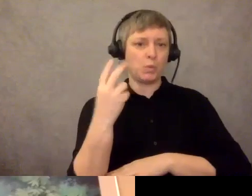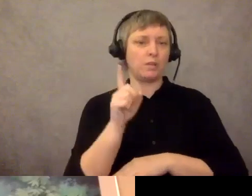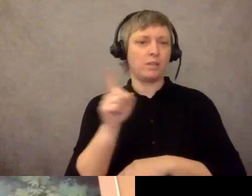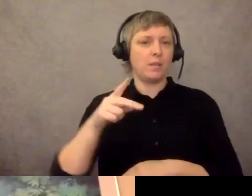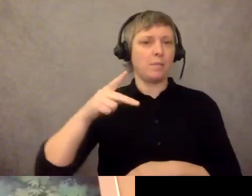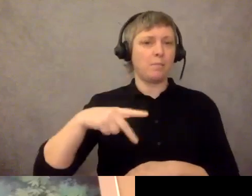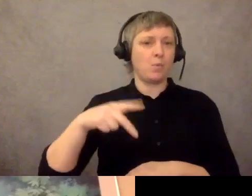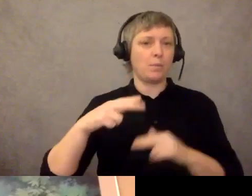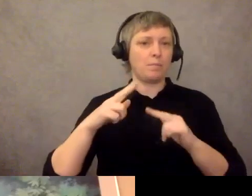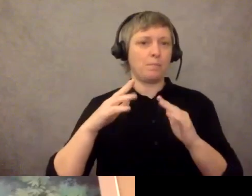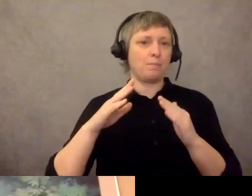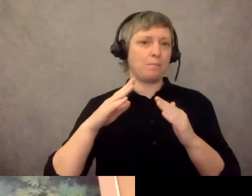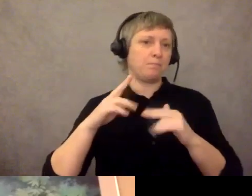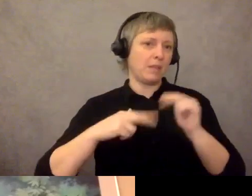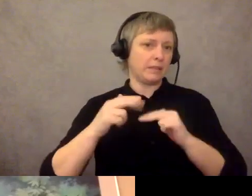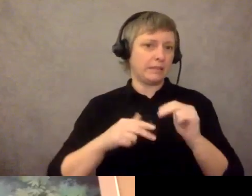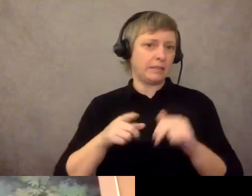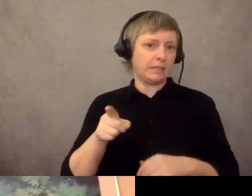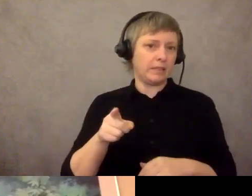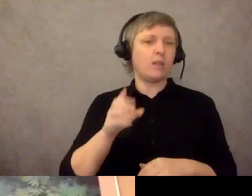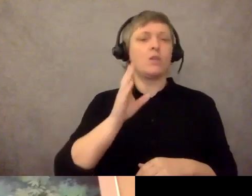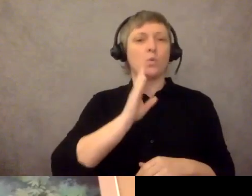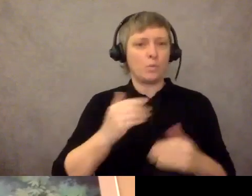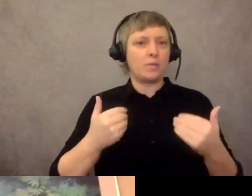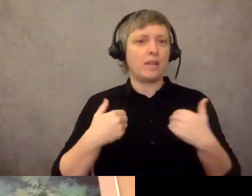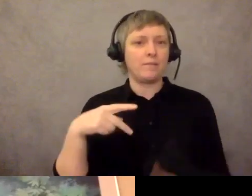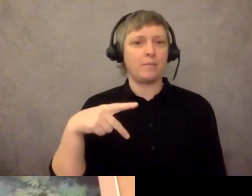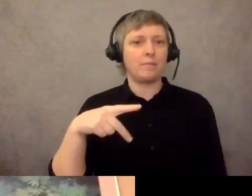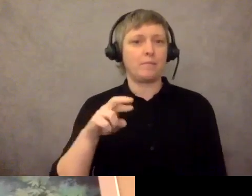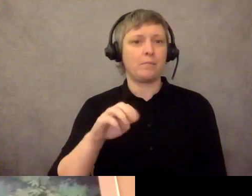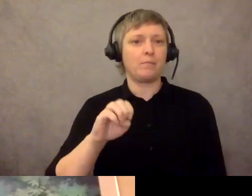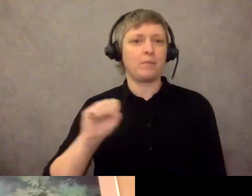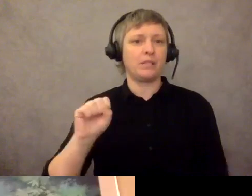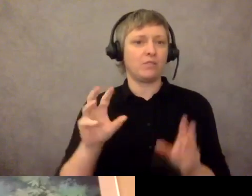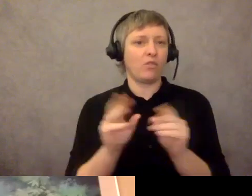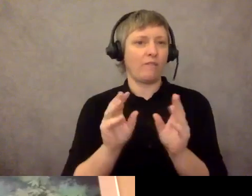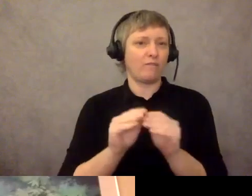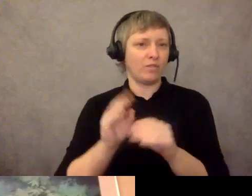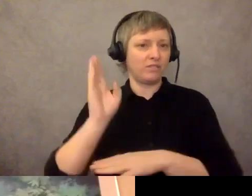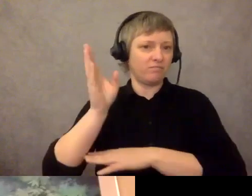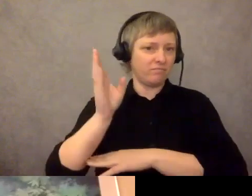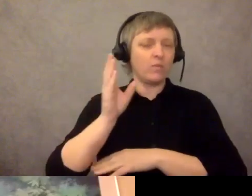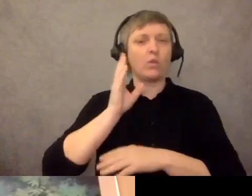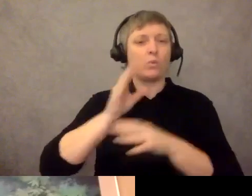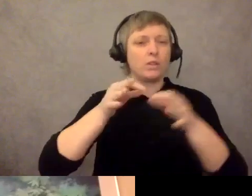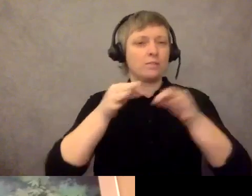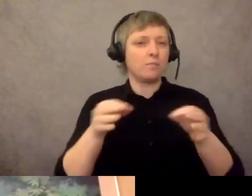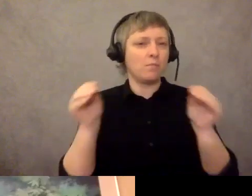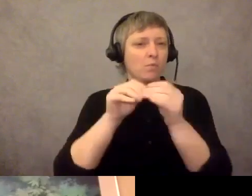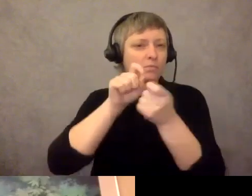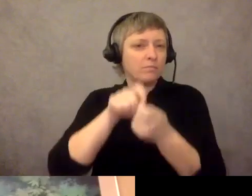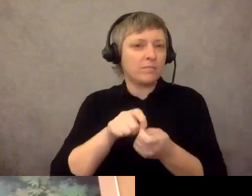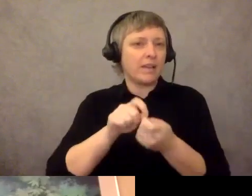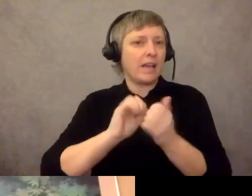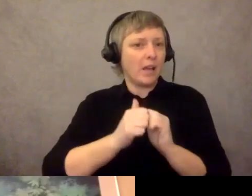queremos hablar en más detalle sobre cómo la ciudad va a planear y ejecutar